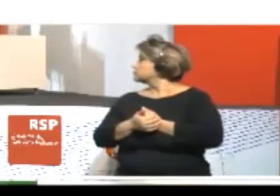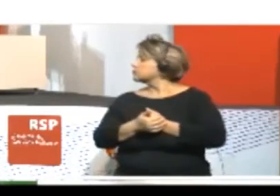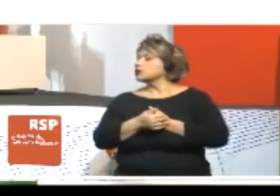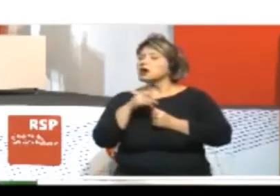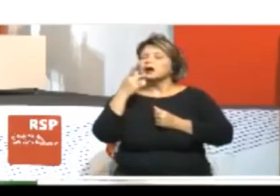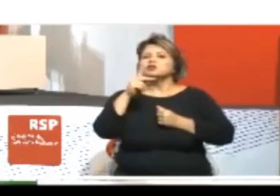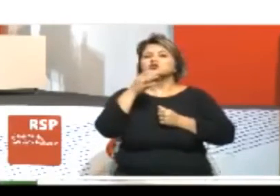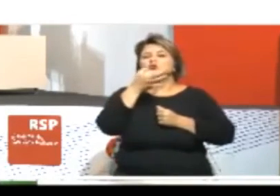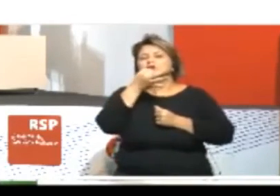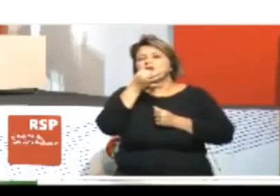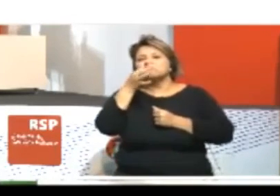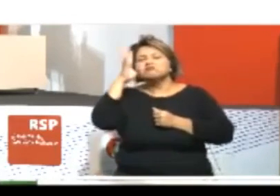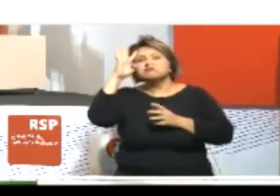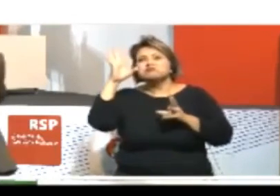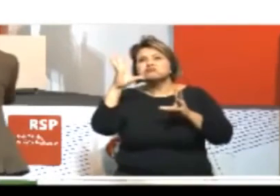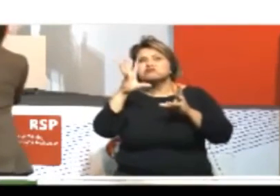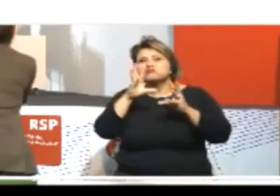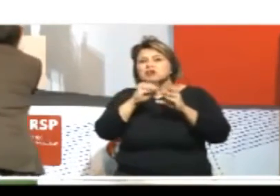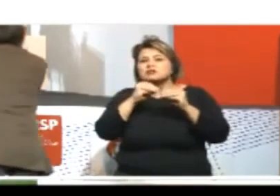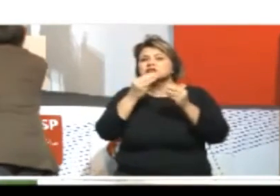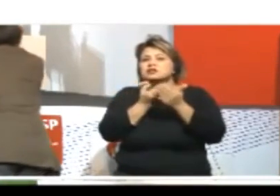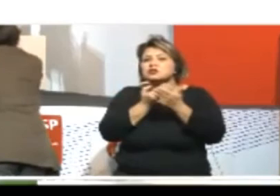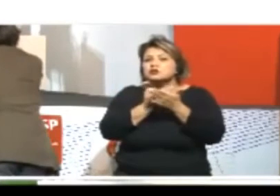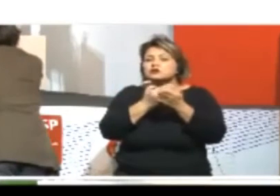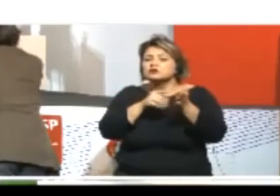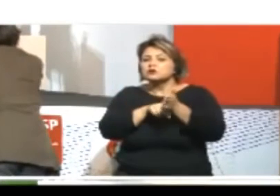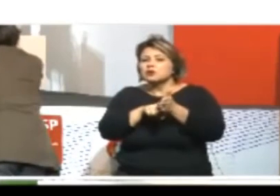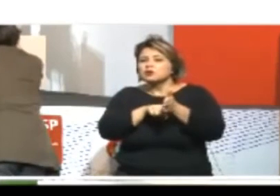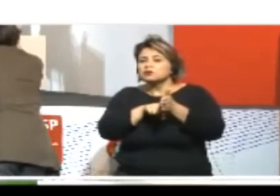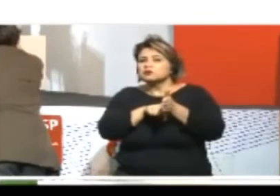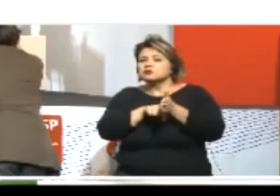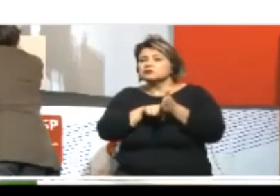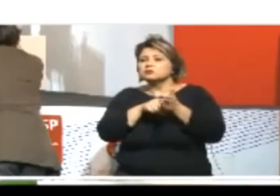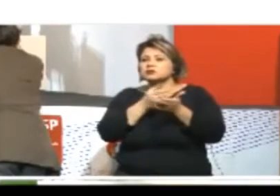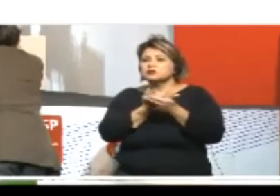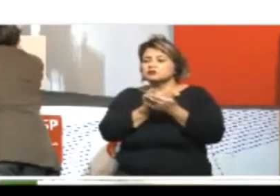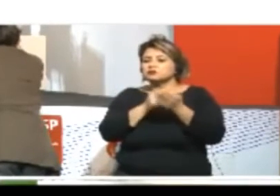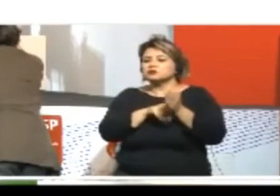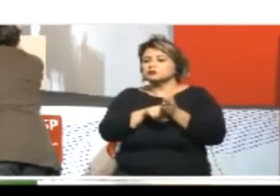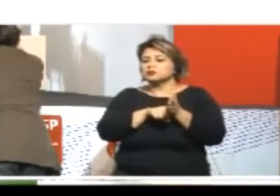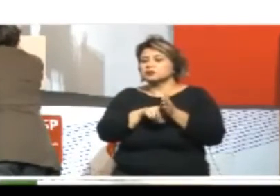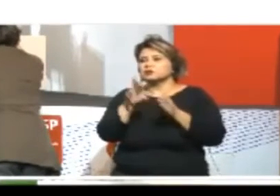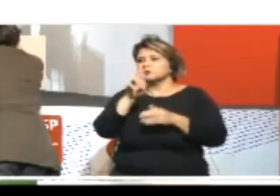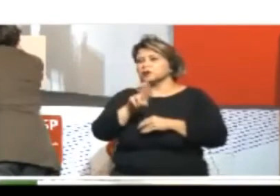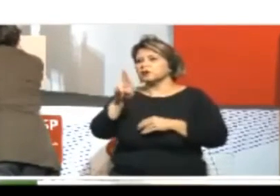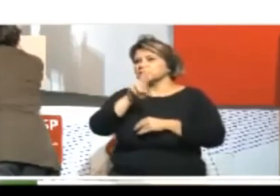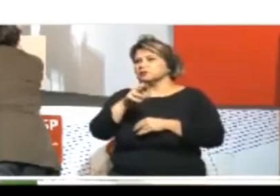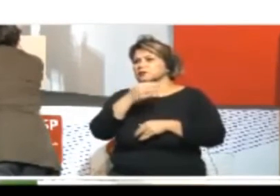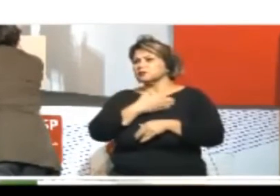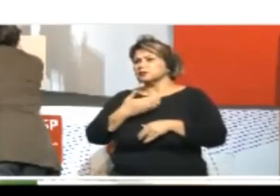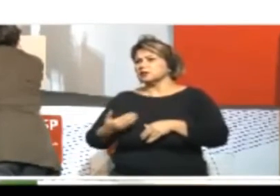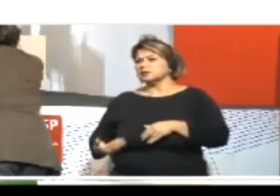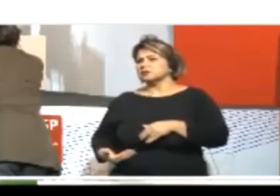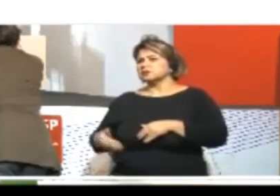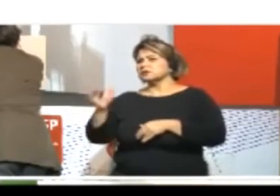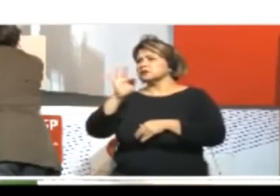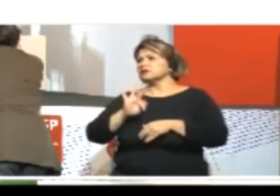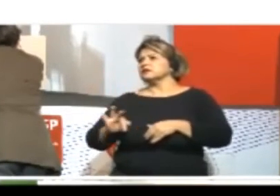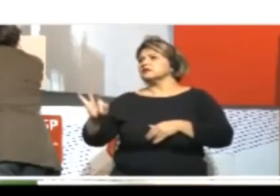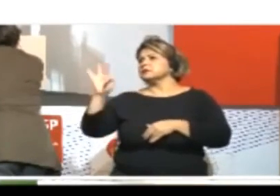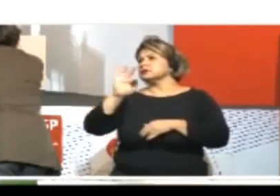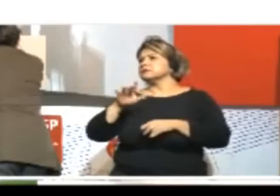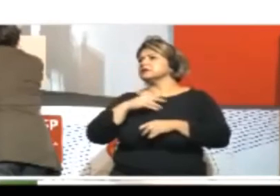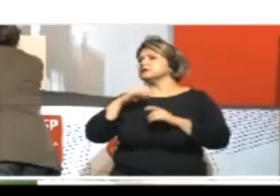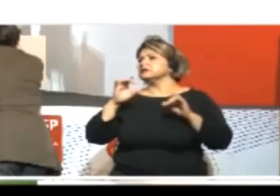estudios que podrían ser aplicables al contexto de los gobiernos centrales o federales,